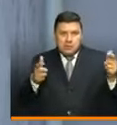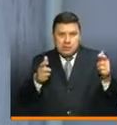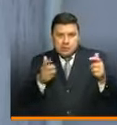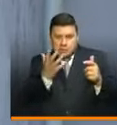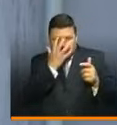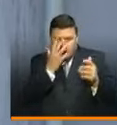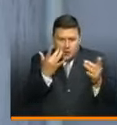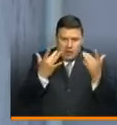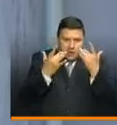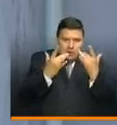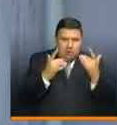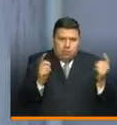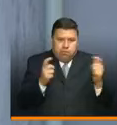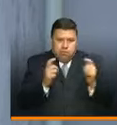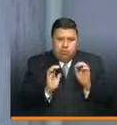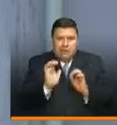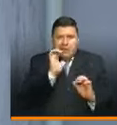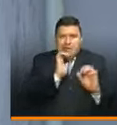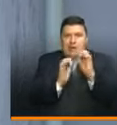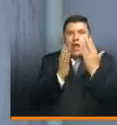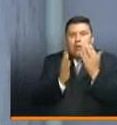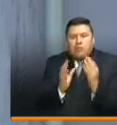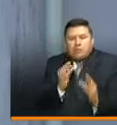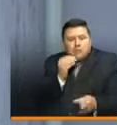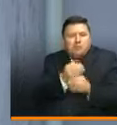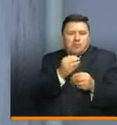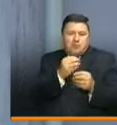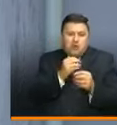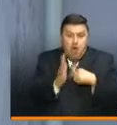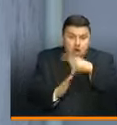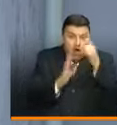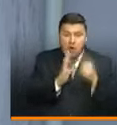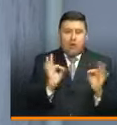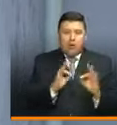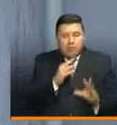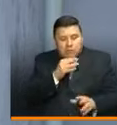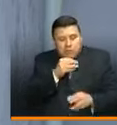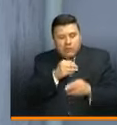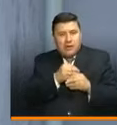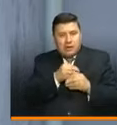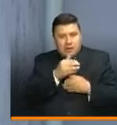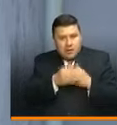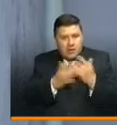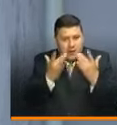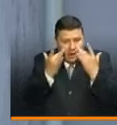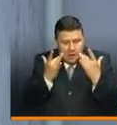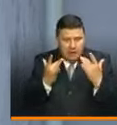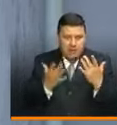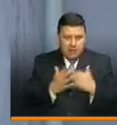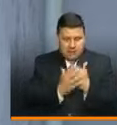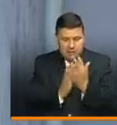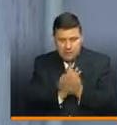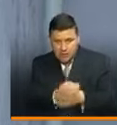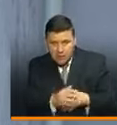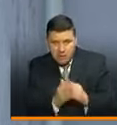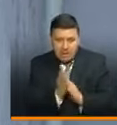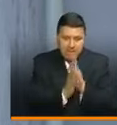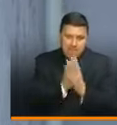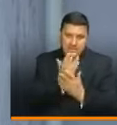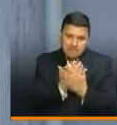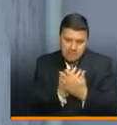de contagio de otros y de uno mismo. Importantísimo que sea complementario a medidas de higiene, lavado constante de